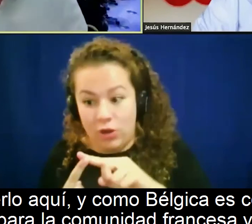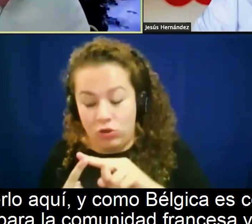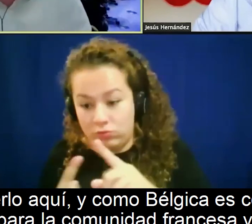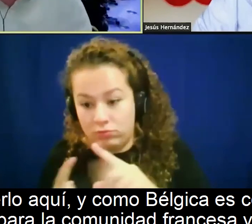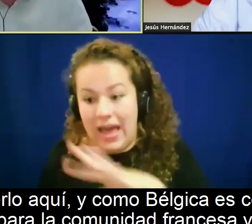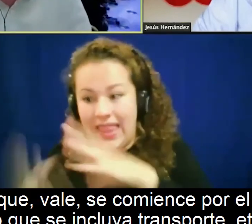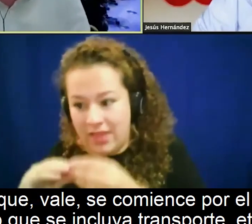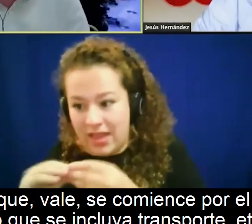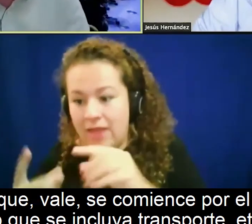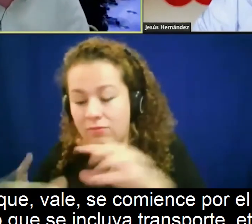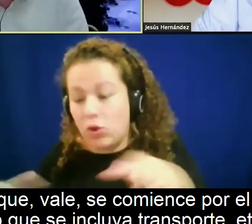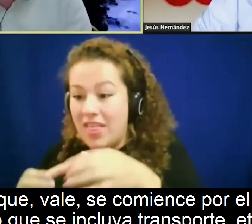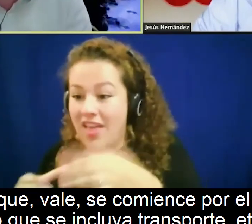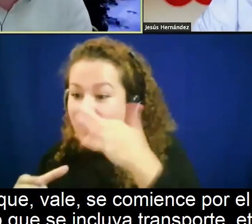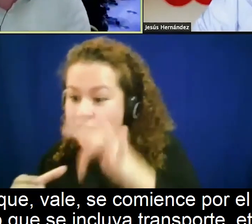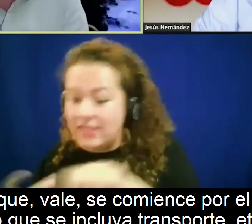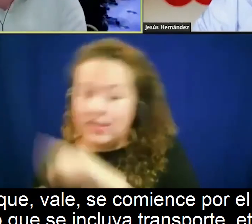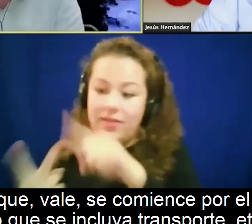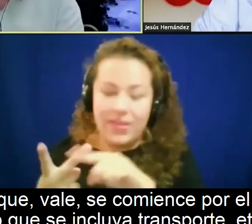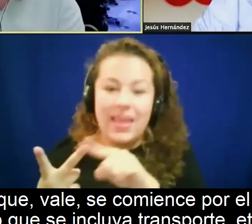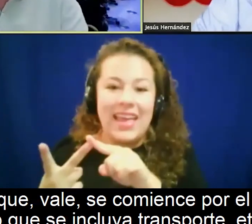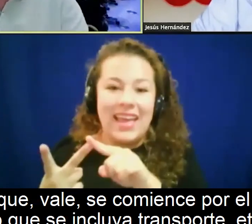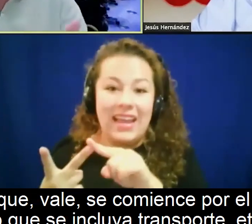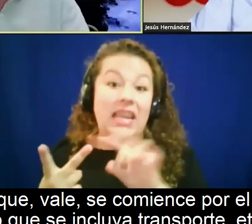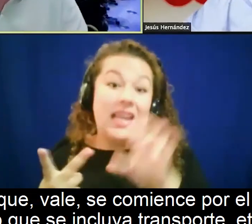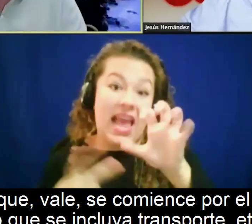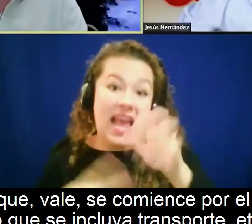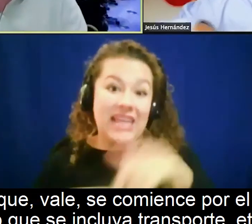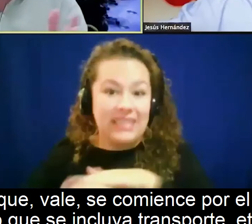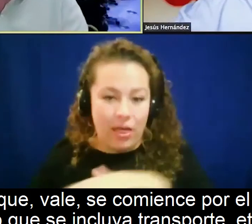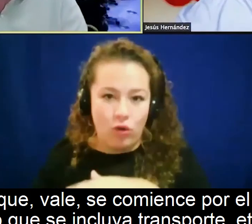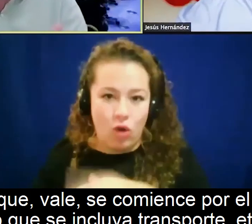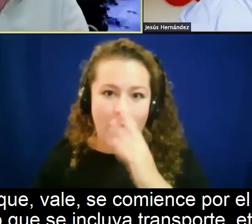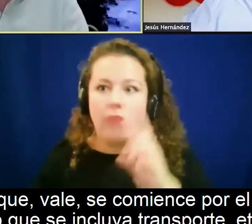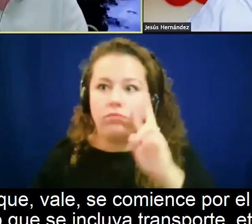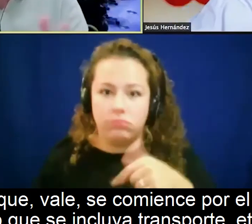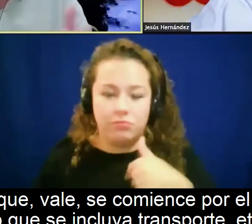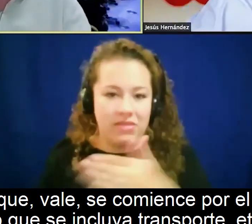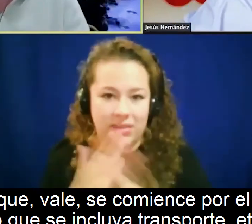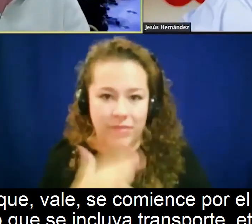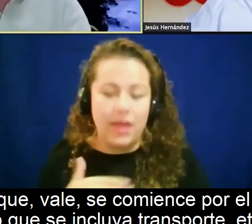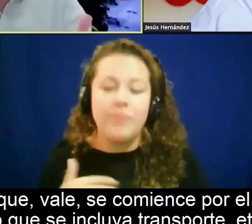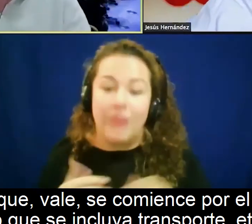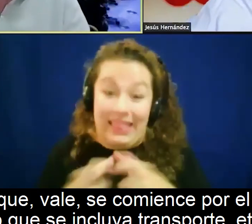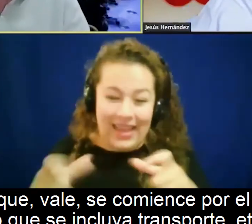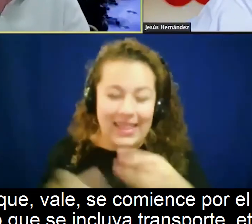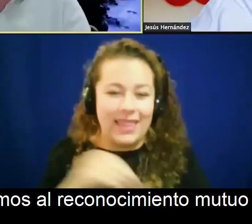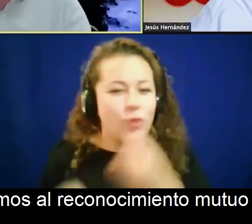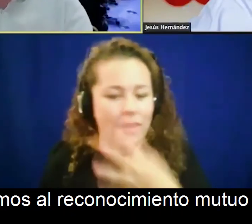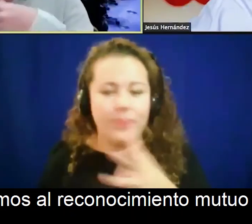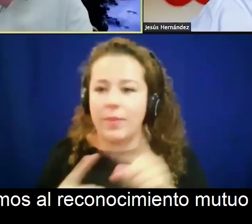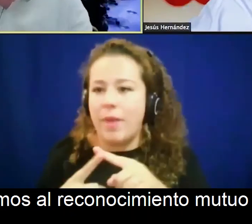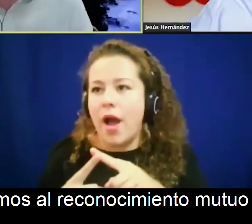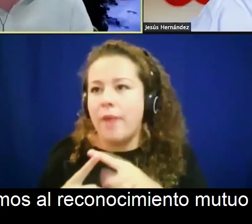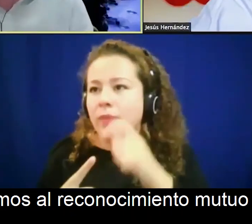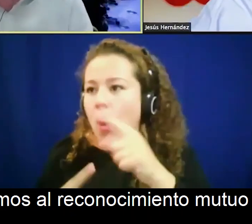discapacidad. Entonces, lo que queremos es que con esta tarjeta, pues que se comience, vale, que se comience por el ocio, la cultura, pero que se incluya ya transporte, etcétera,